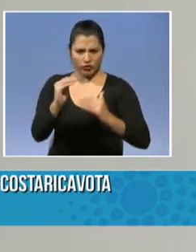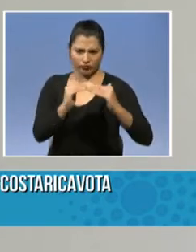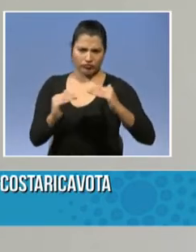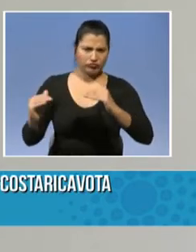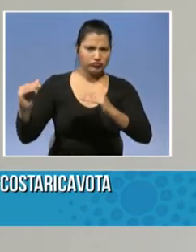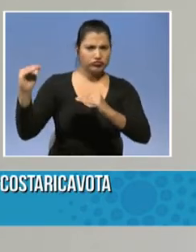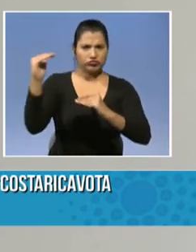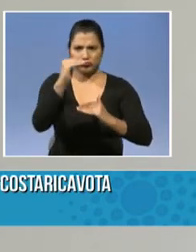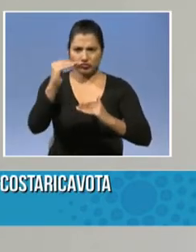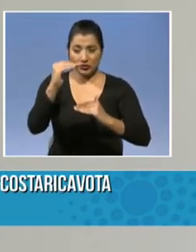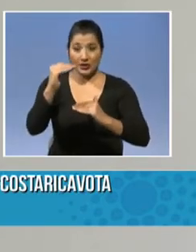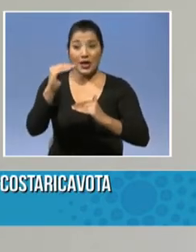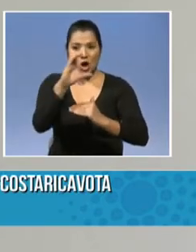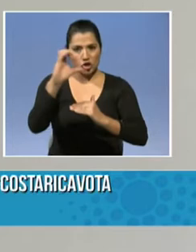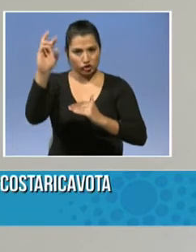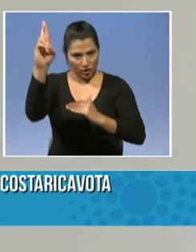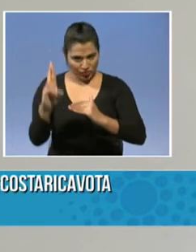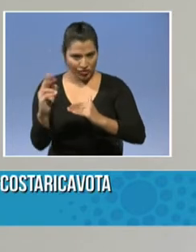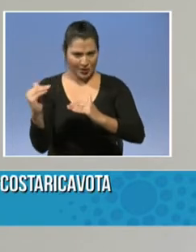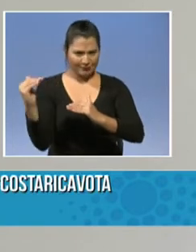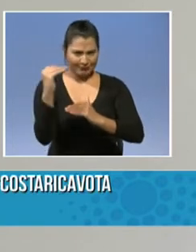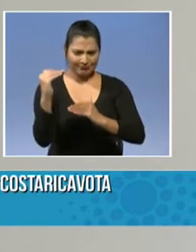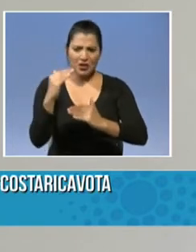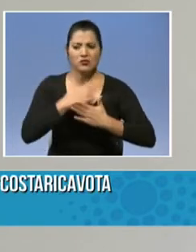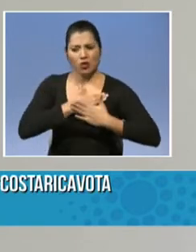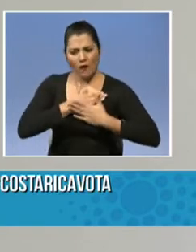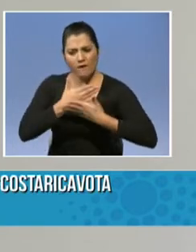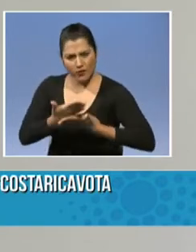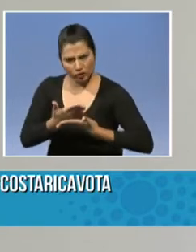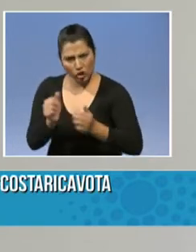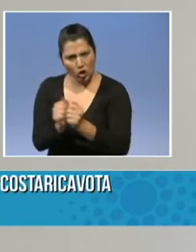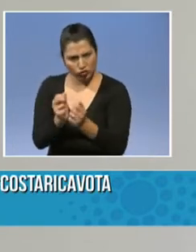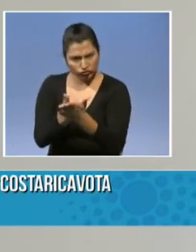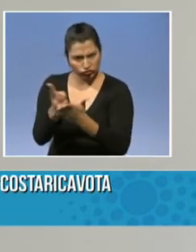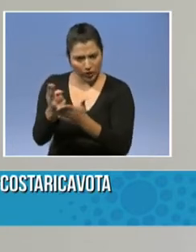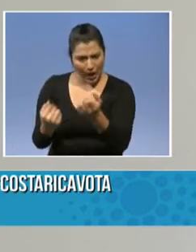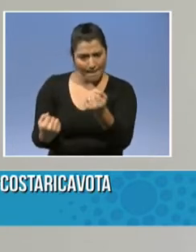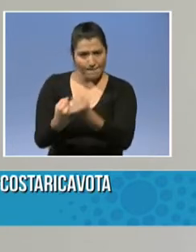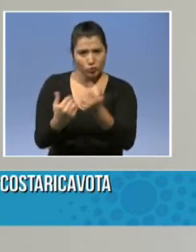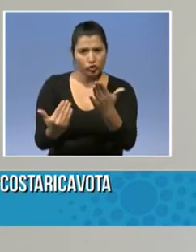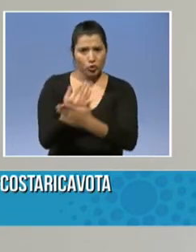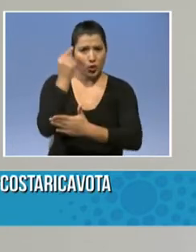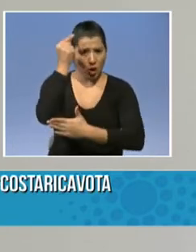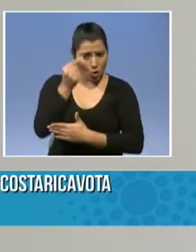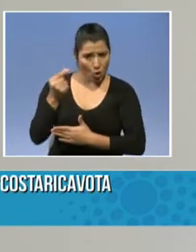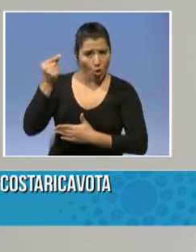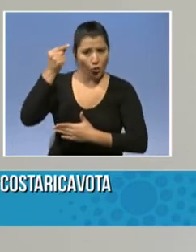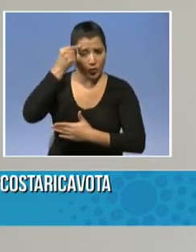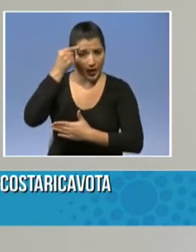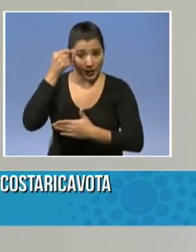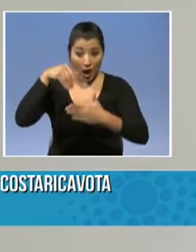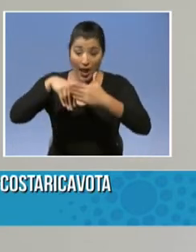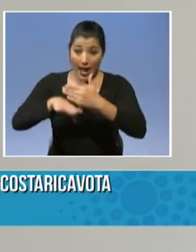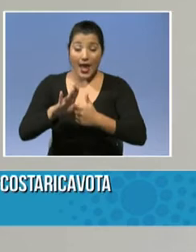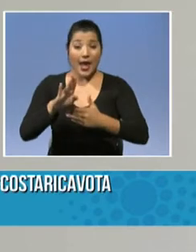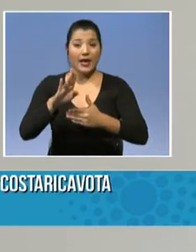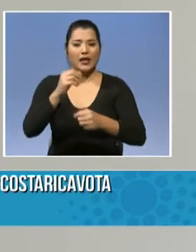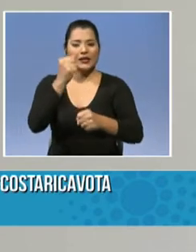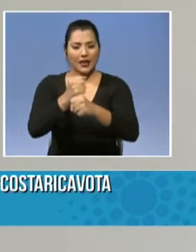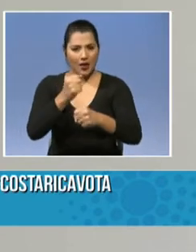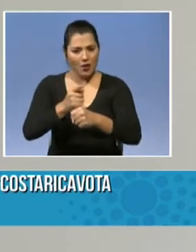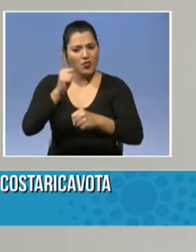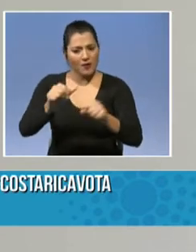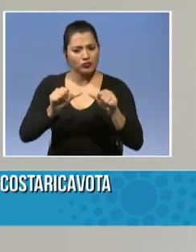su desazón y ofrecer con sinceridad su respaldo al nuevo gobierno en la común tarea de sacar al